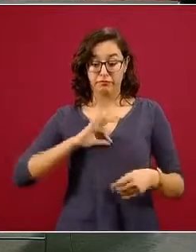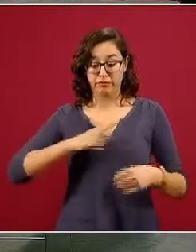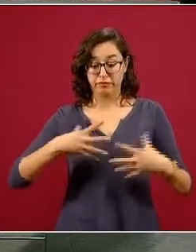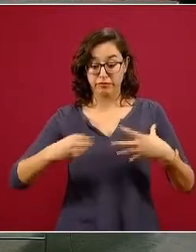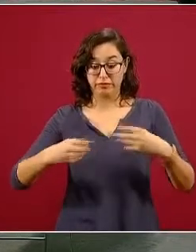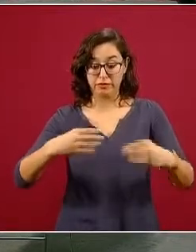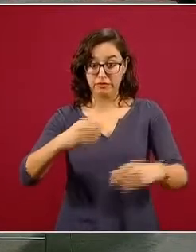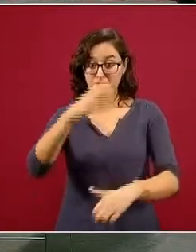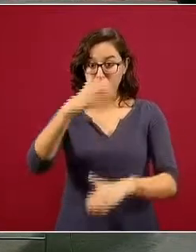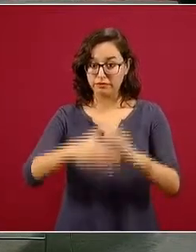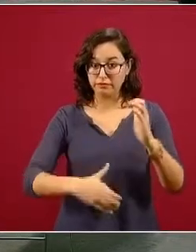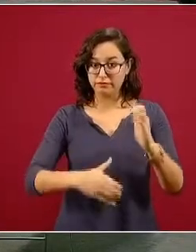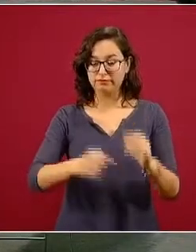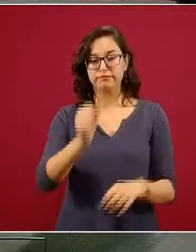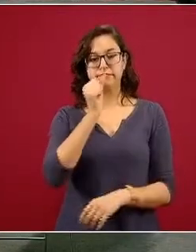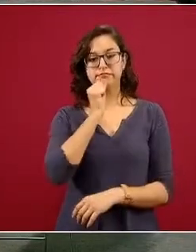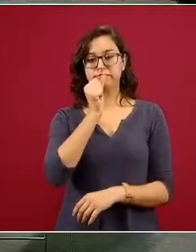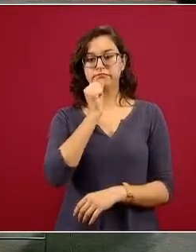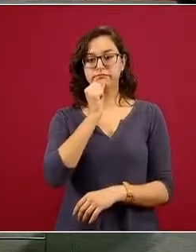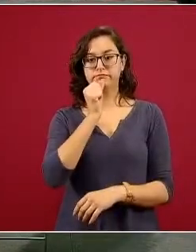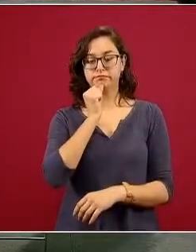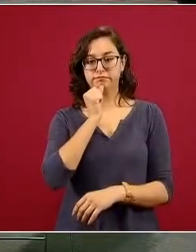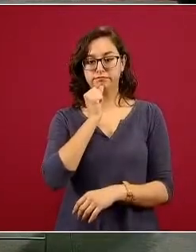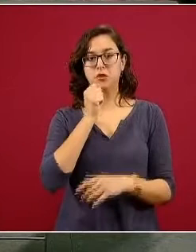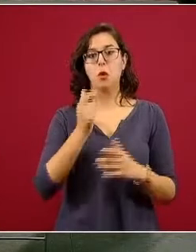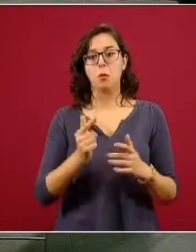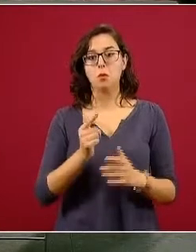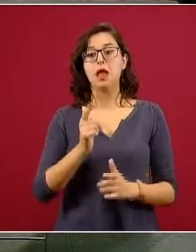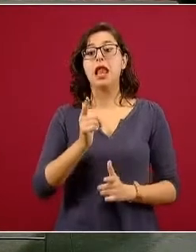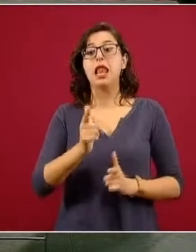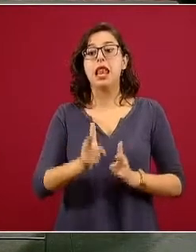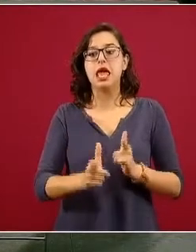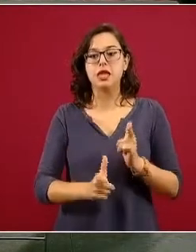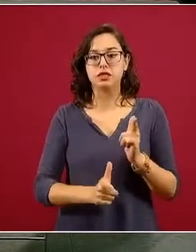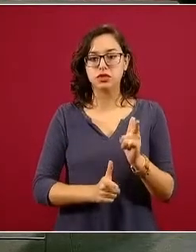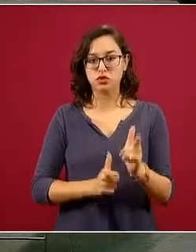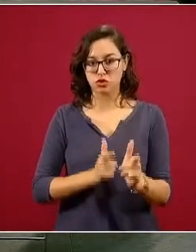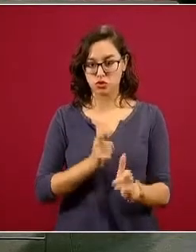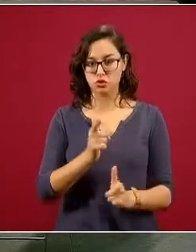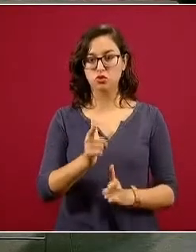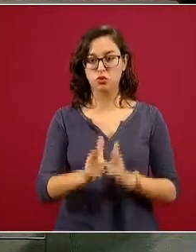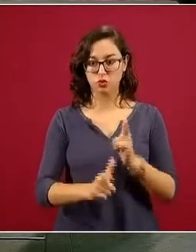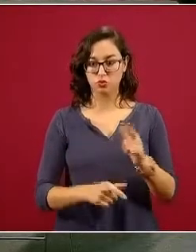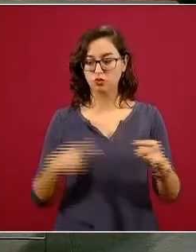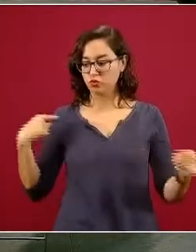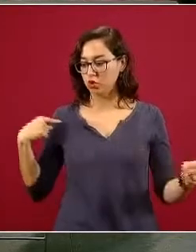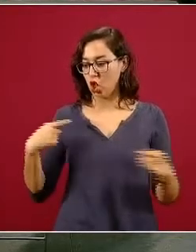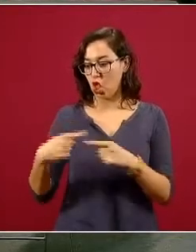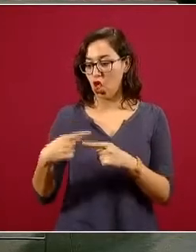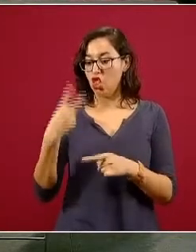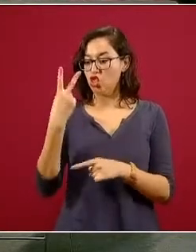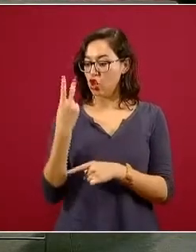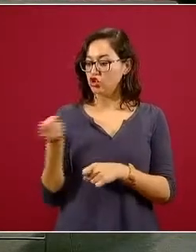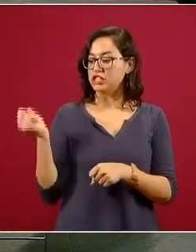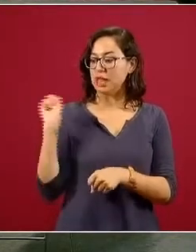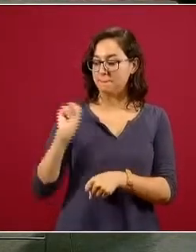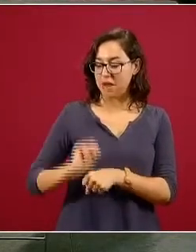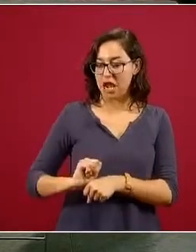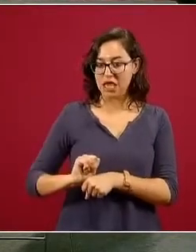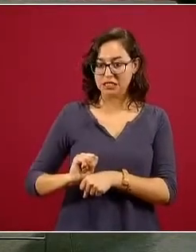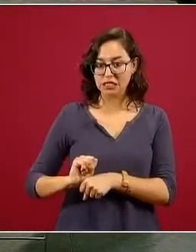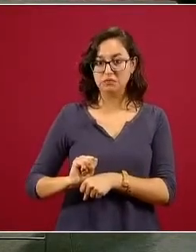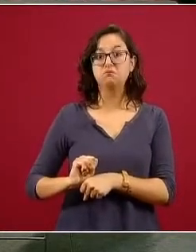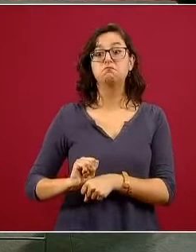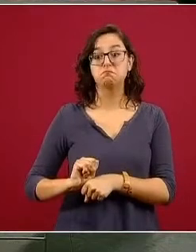no ha acabado, la epidemia se desacelera, tenemos 2 semanas consecutivas de una señal